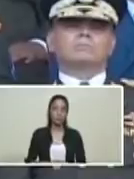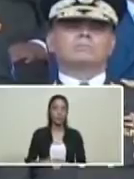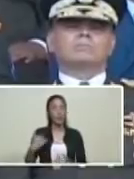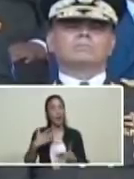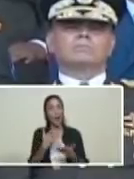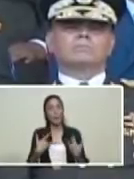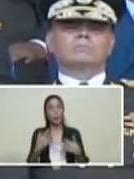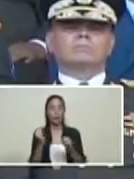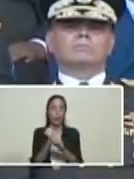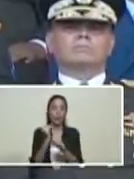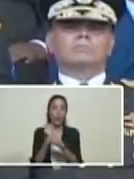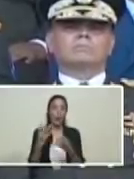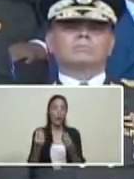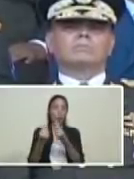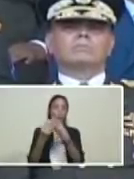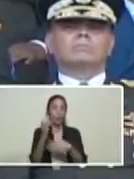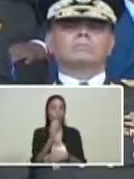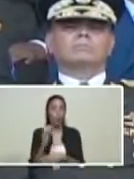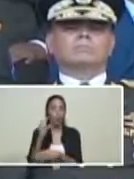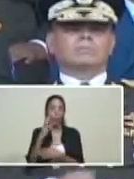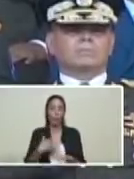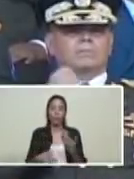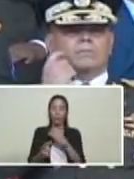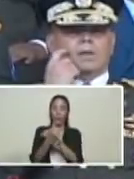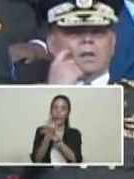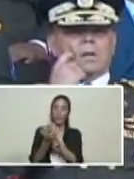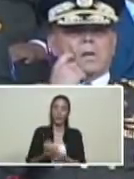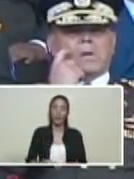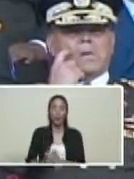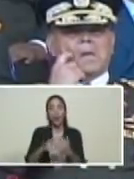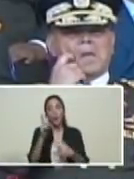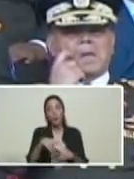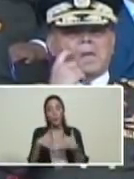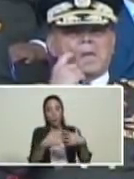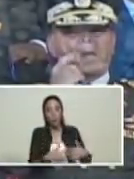servicio de la oligarquía colombiana y del imperialismo norteamericano